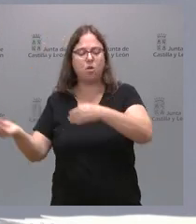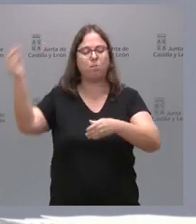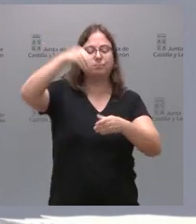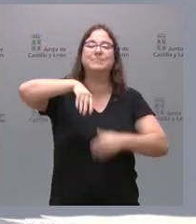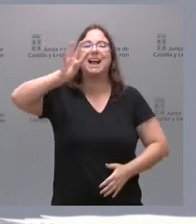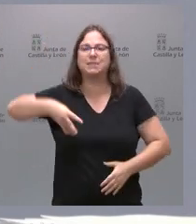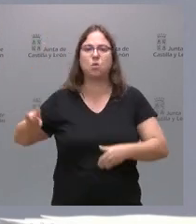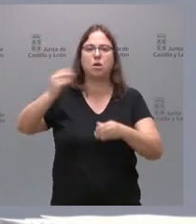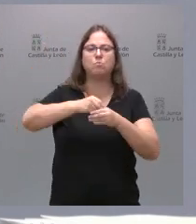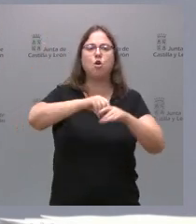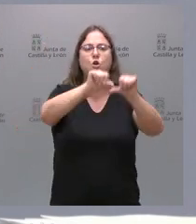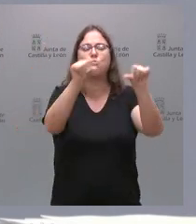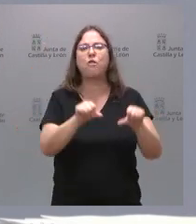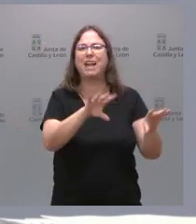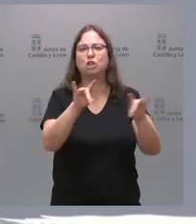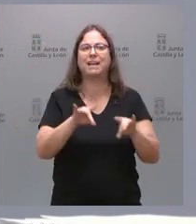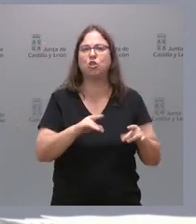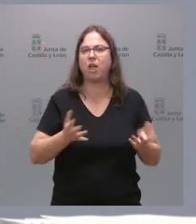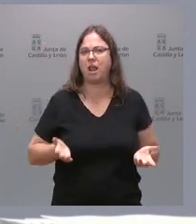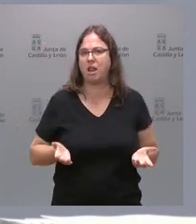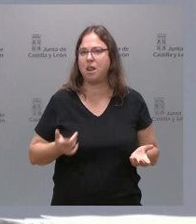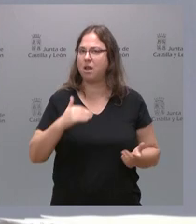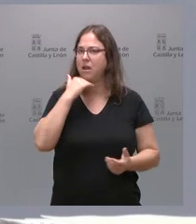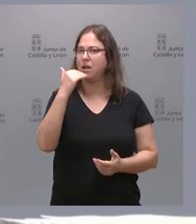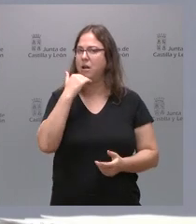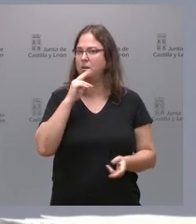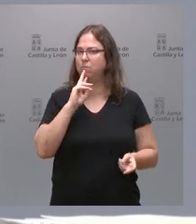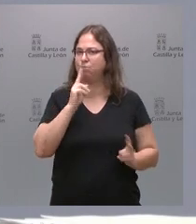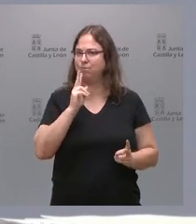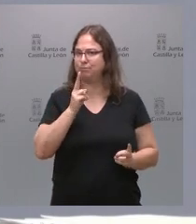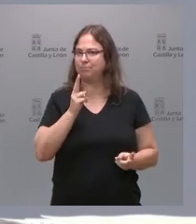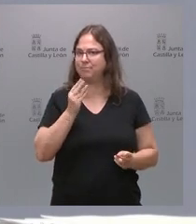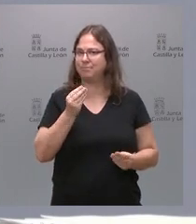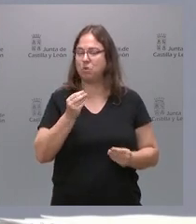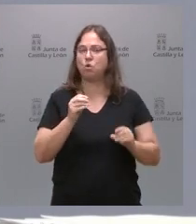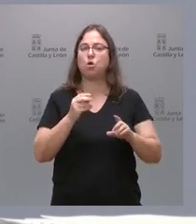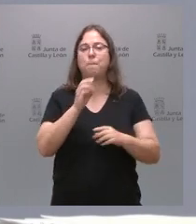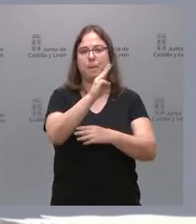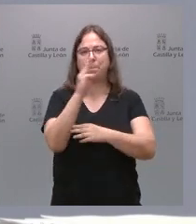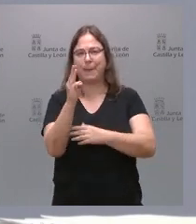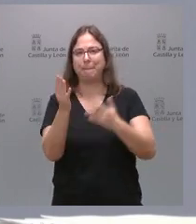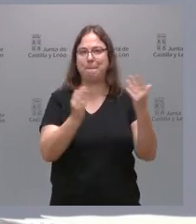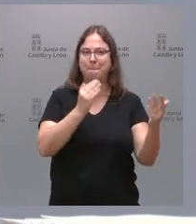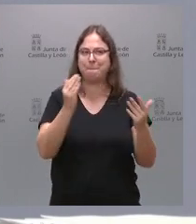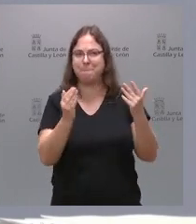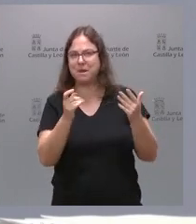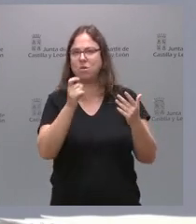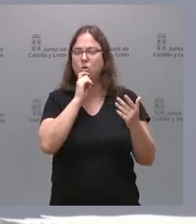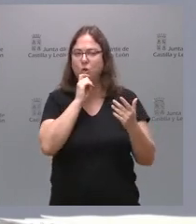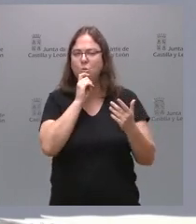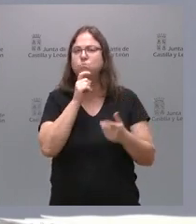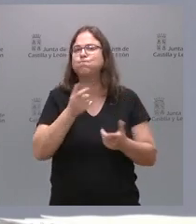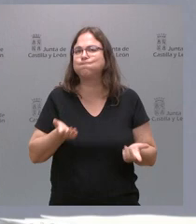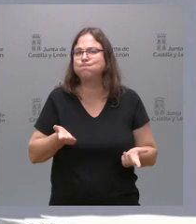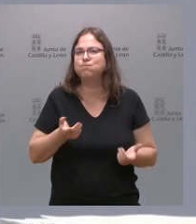no sé cómo reciben esas palabras ha habido cierta contestación al parecer dentro del partido popular y de algún dirigente autonómico